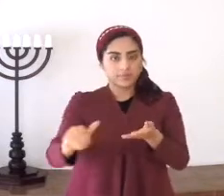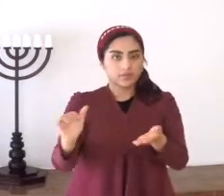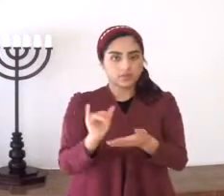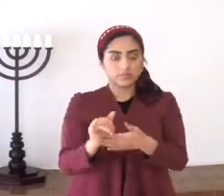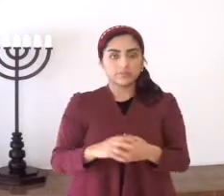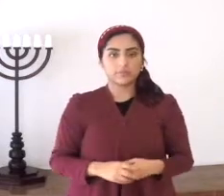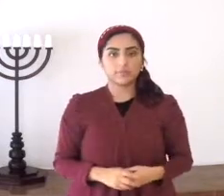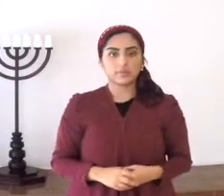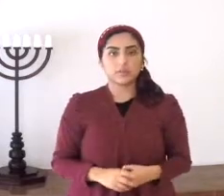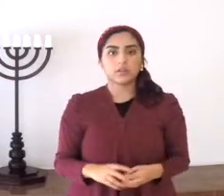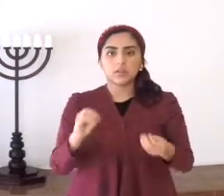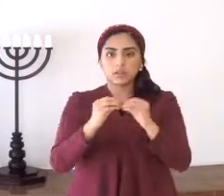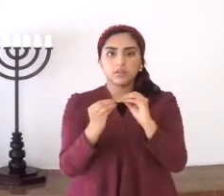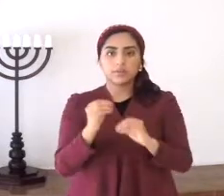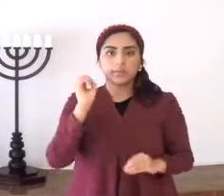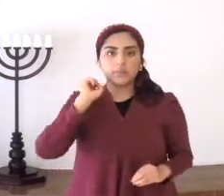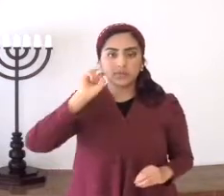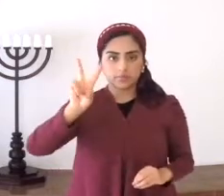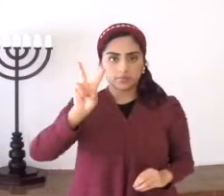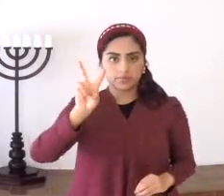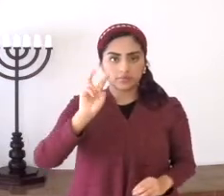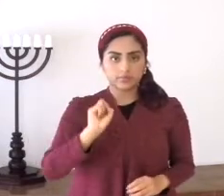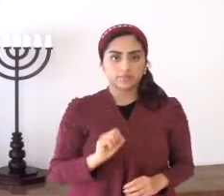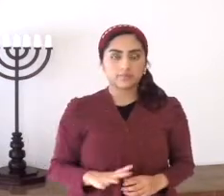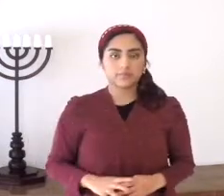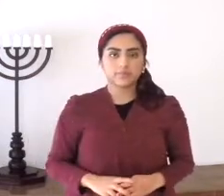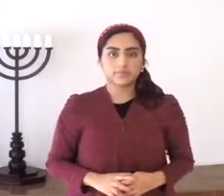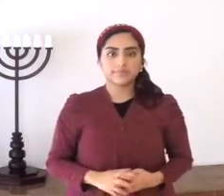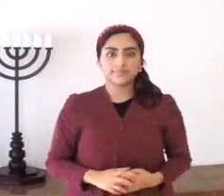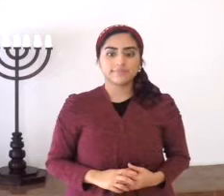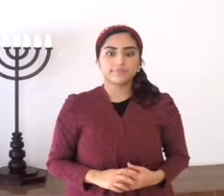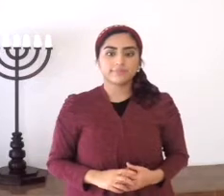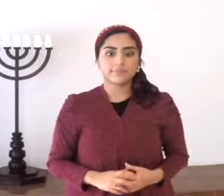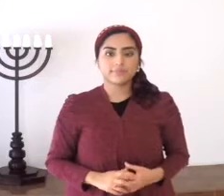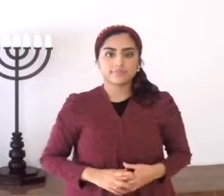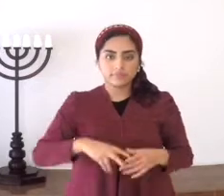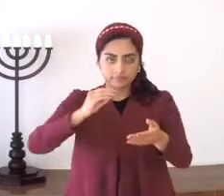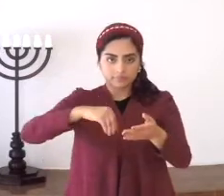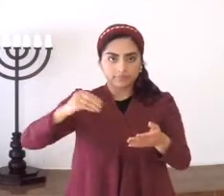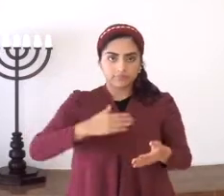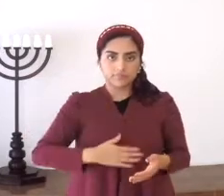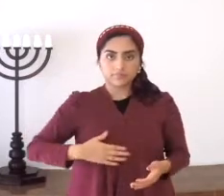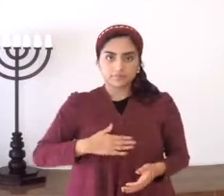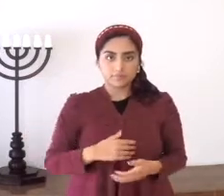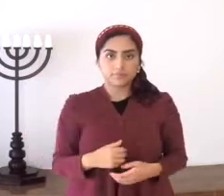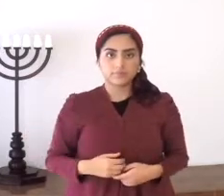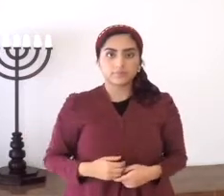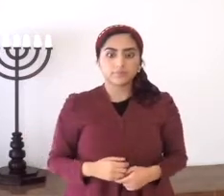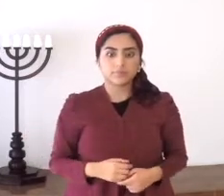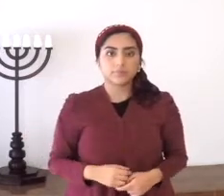puede meterse. Él no lo permite, pues. Número 2,